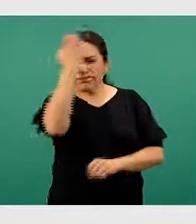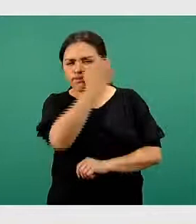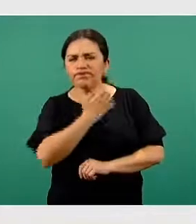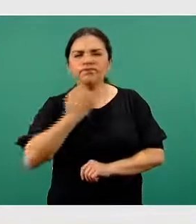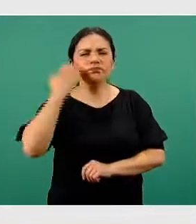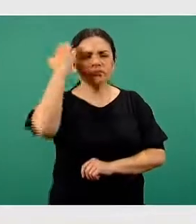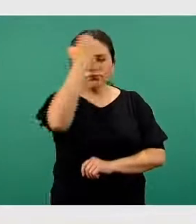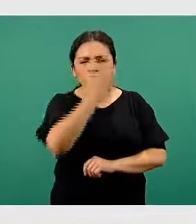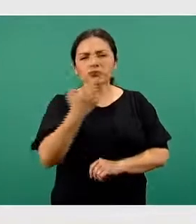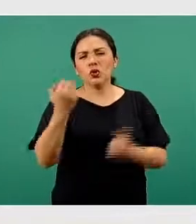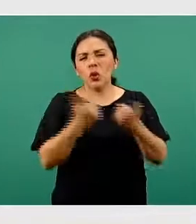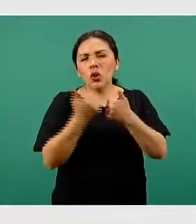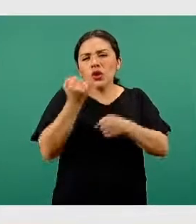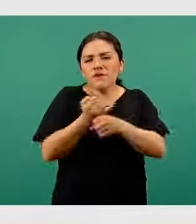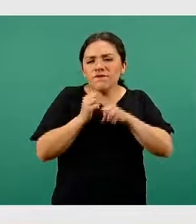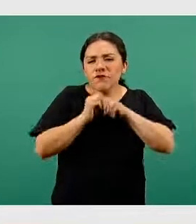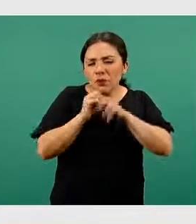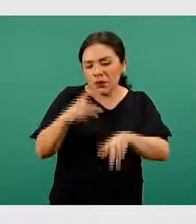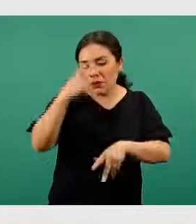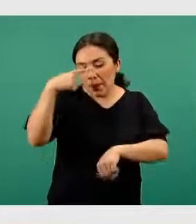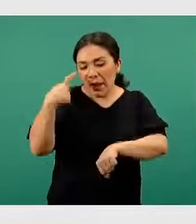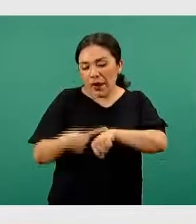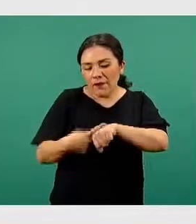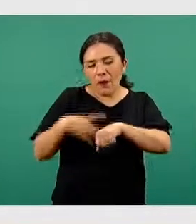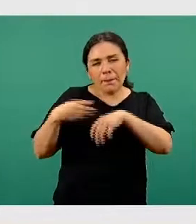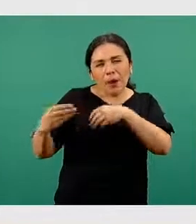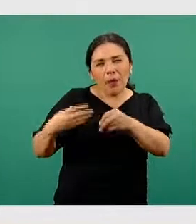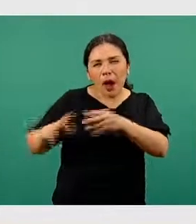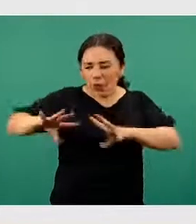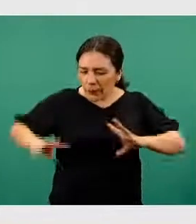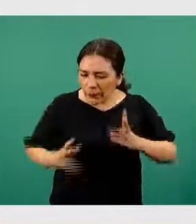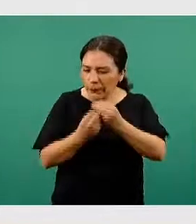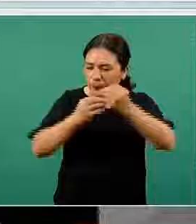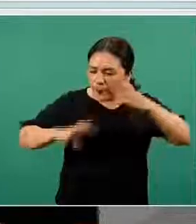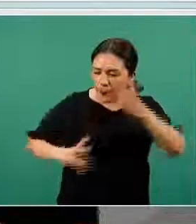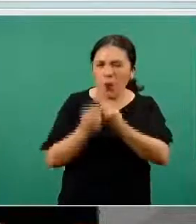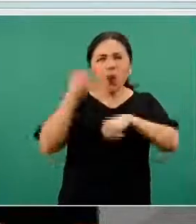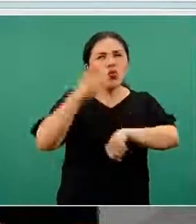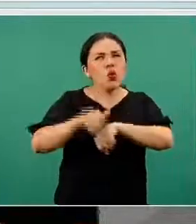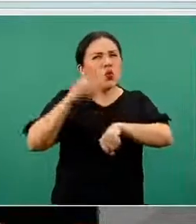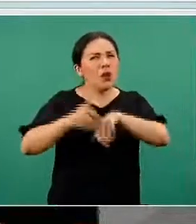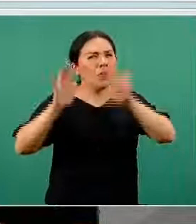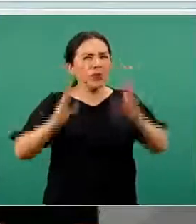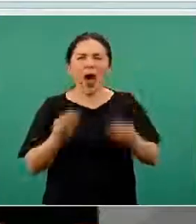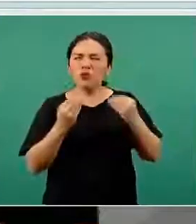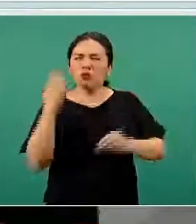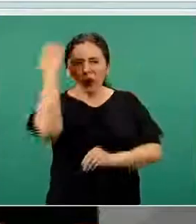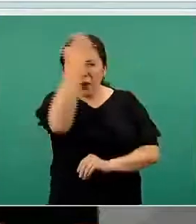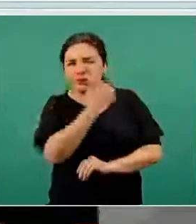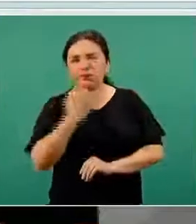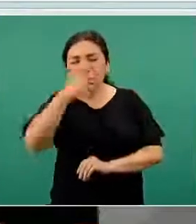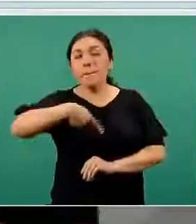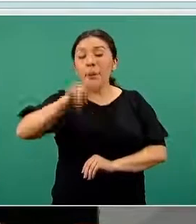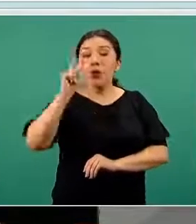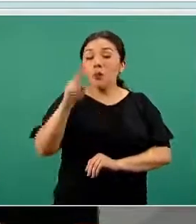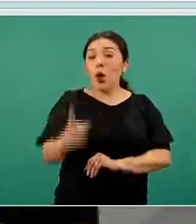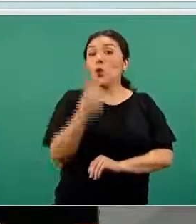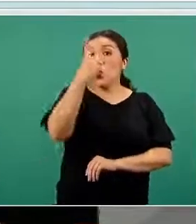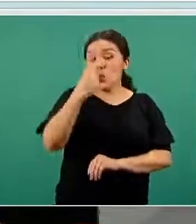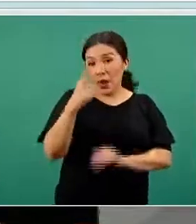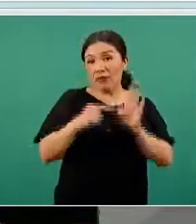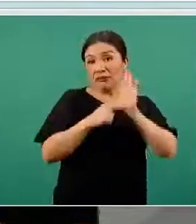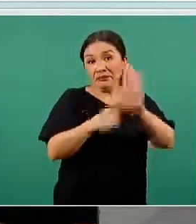análisis de datos epidemiológicos, son muchas cifras que se analizaron, pero aquí resalto una que